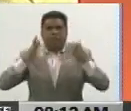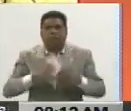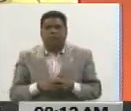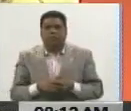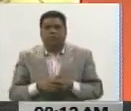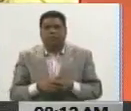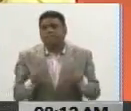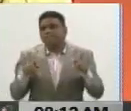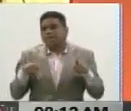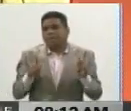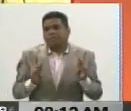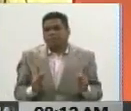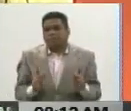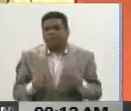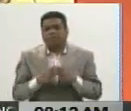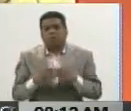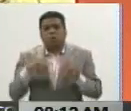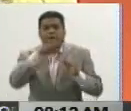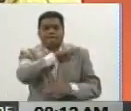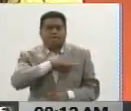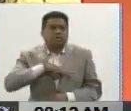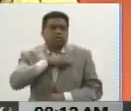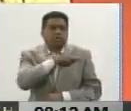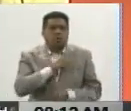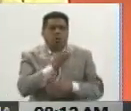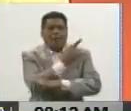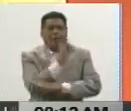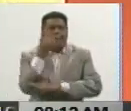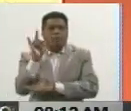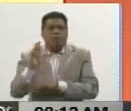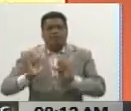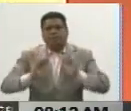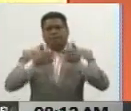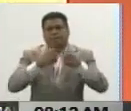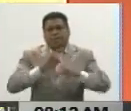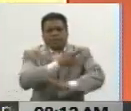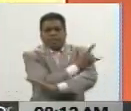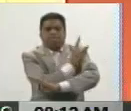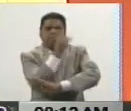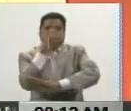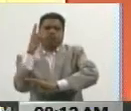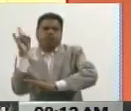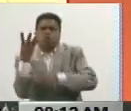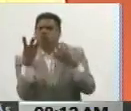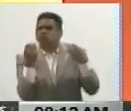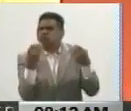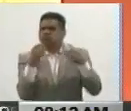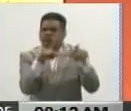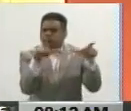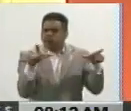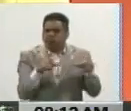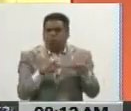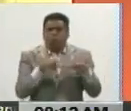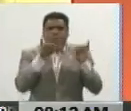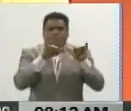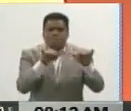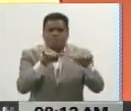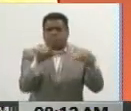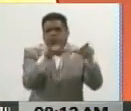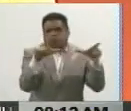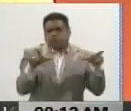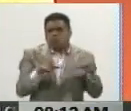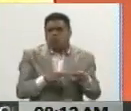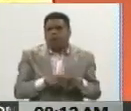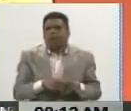permitió que junto con la misión Árbol nosotros comenzáramos a instalar bosques en sus propios espacios. Y además que